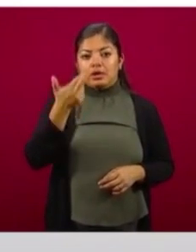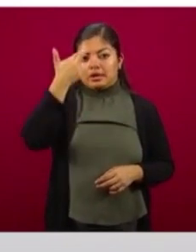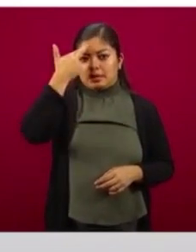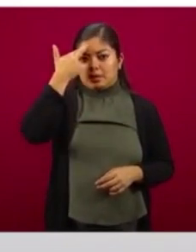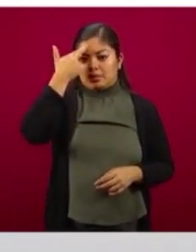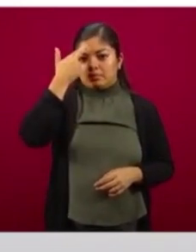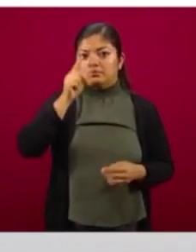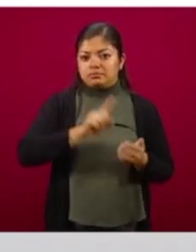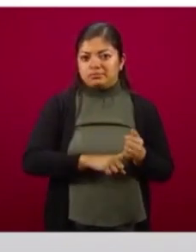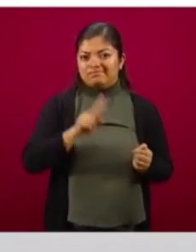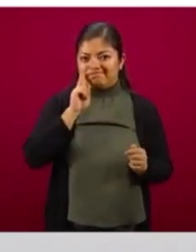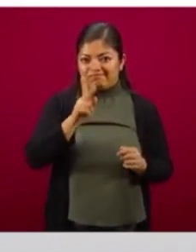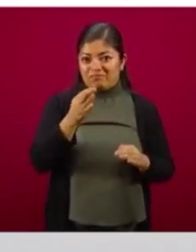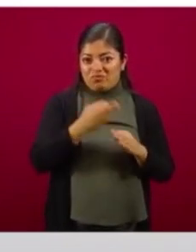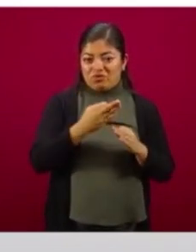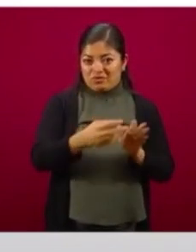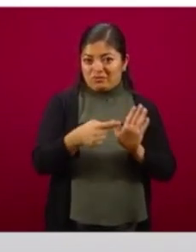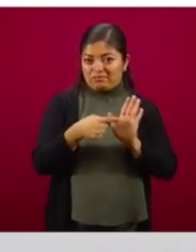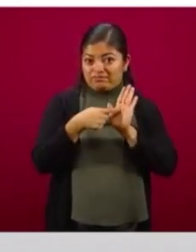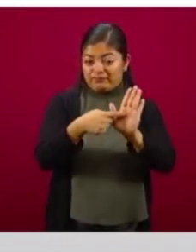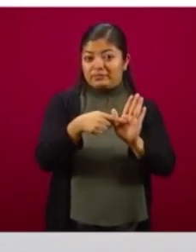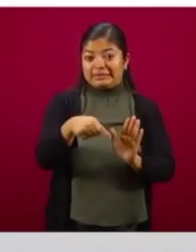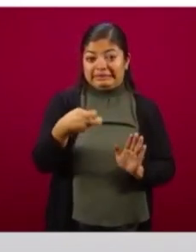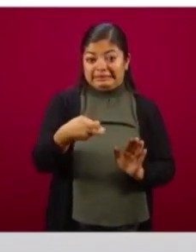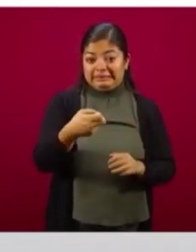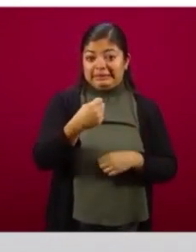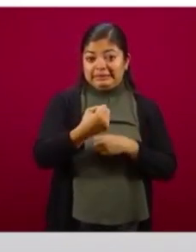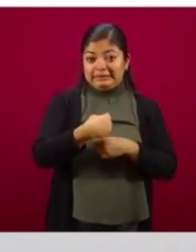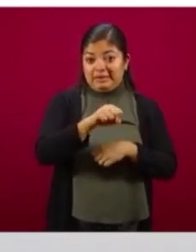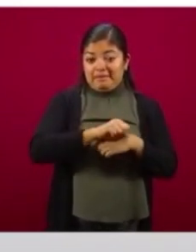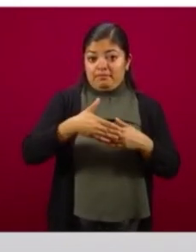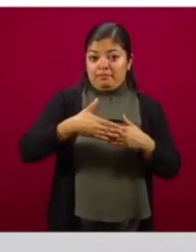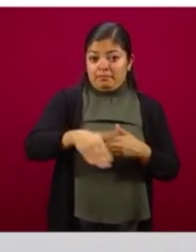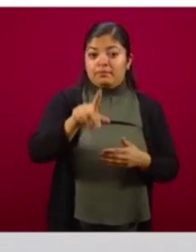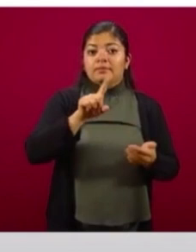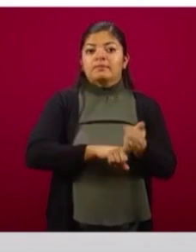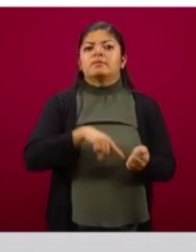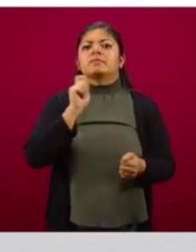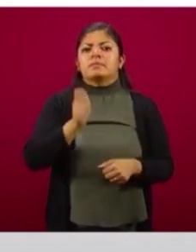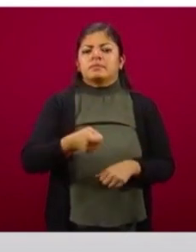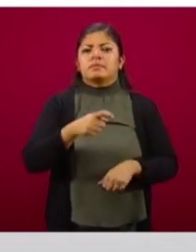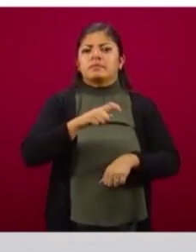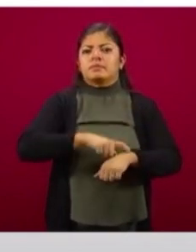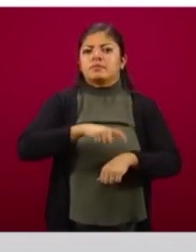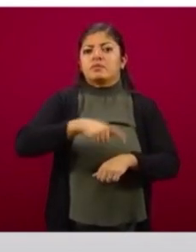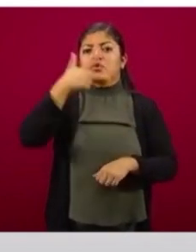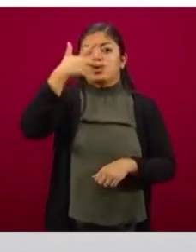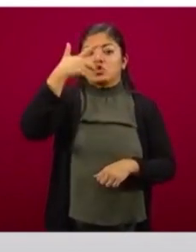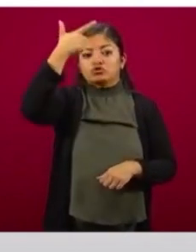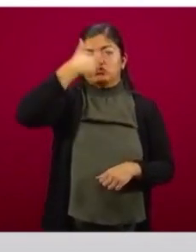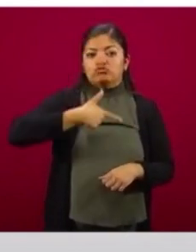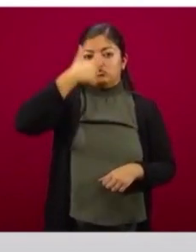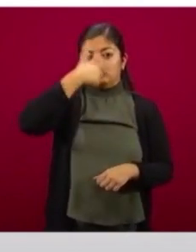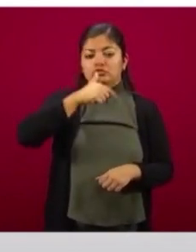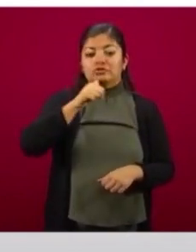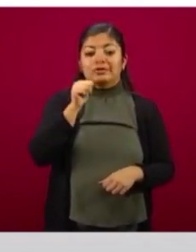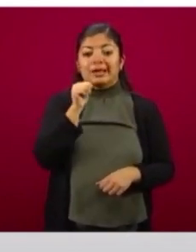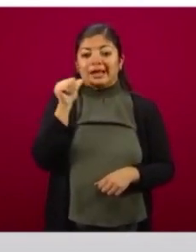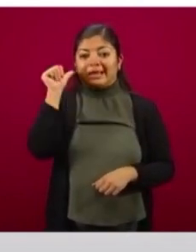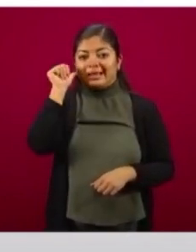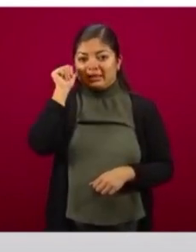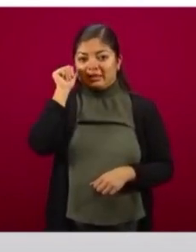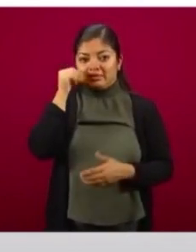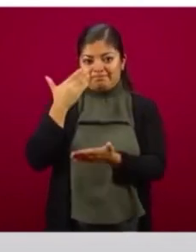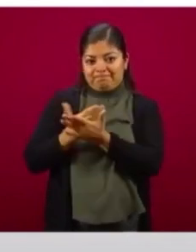así va a ser, es al corte de las 8 de la noche del día anterior. Por eso que, siendo hoy sábado, estamos